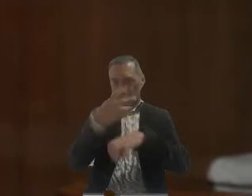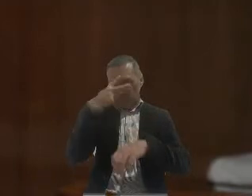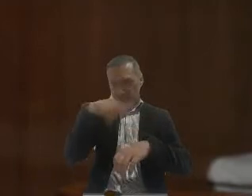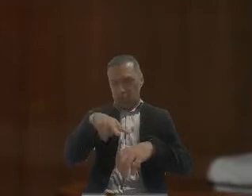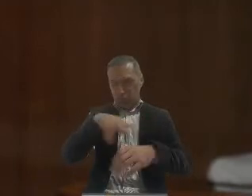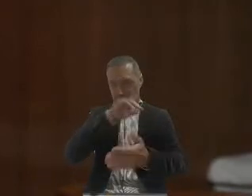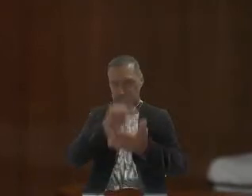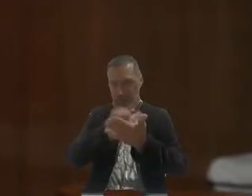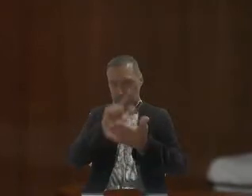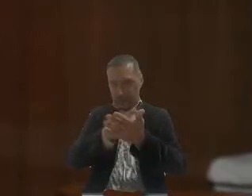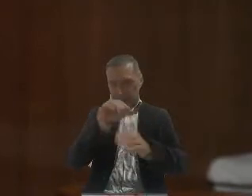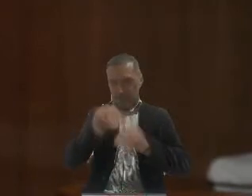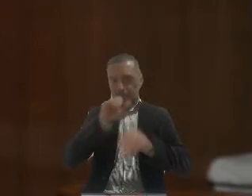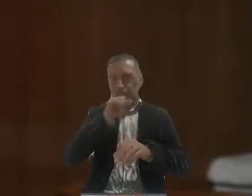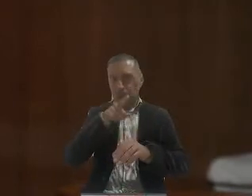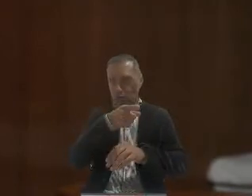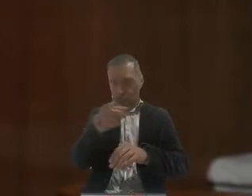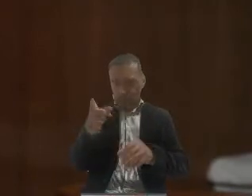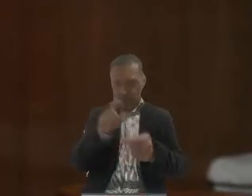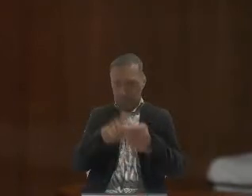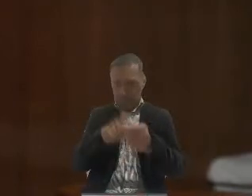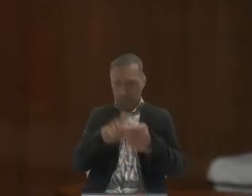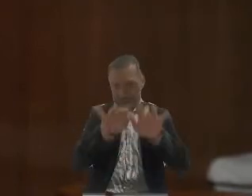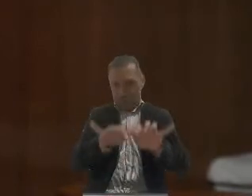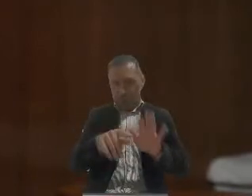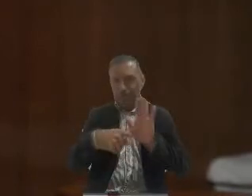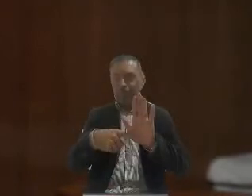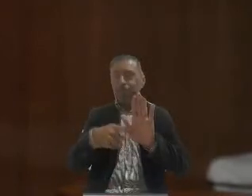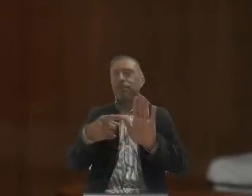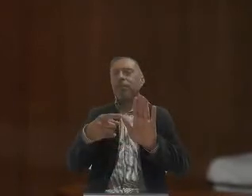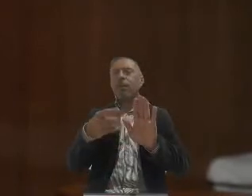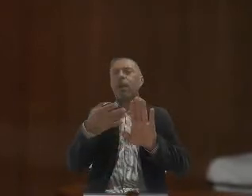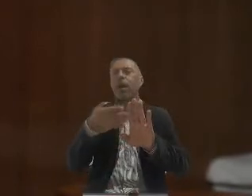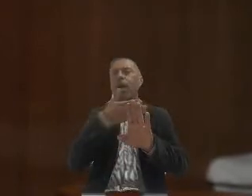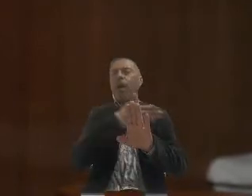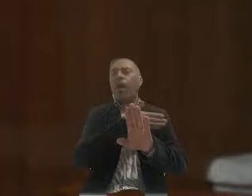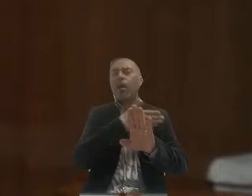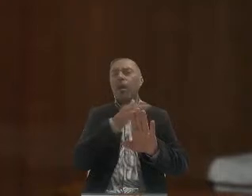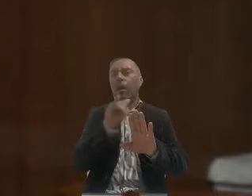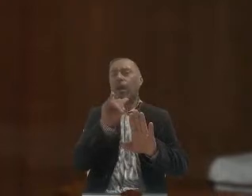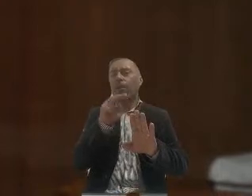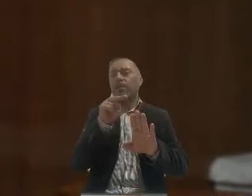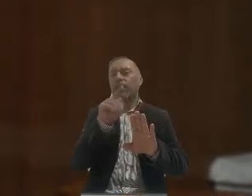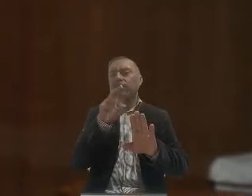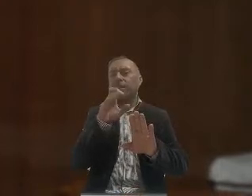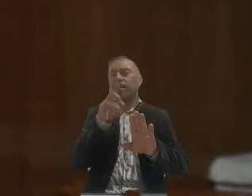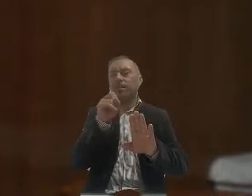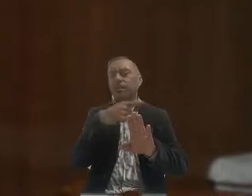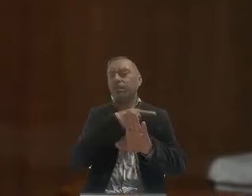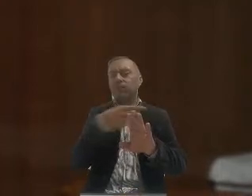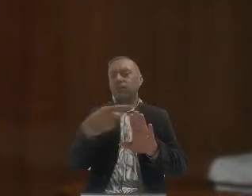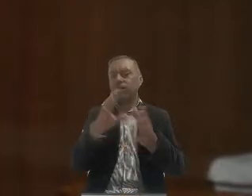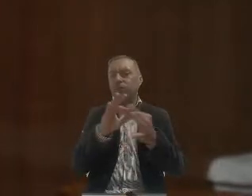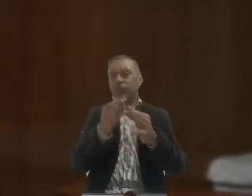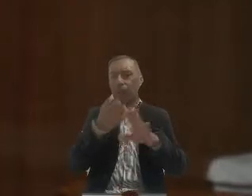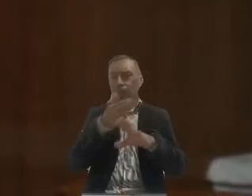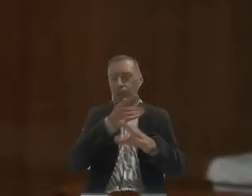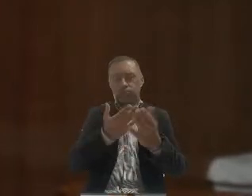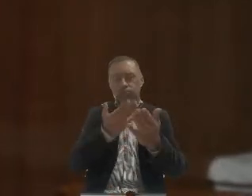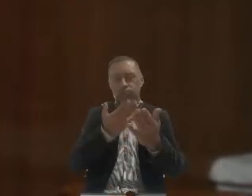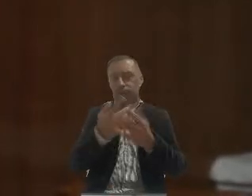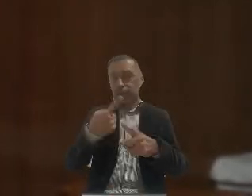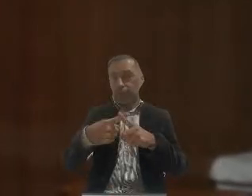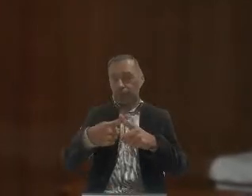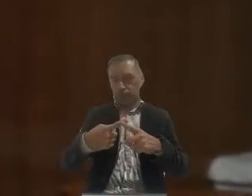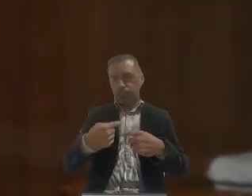emitieron el siguiente dictamen. Antecedentes. La iniciativa con proyecto de decreto fue presentada en la deliberación por su servidora en nombre